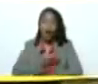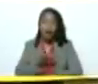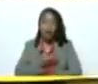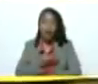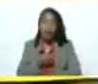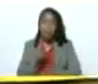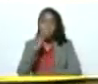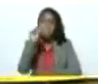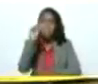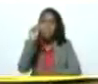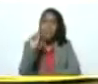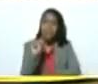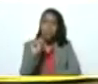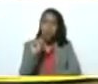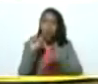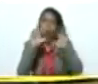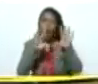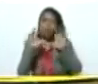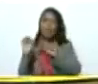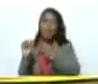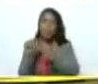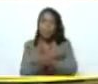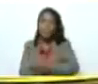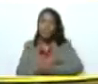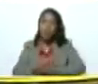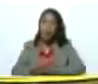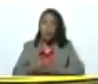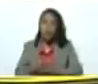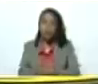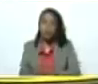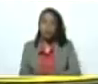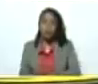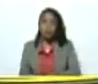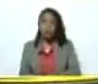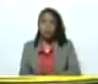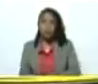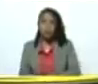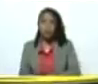mínimo 80 millones,